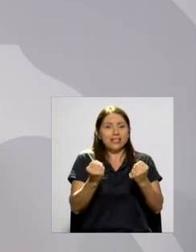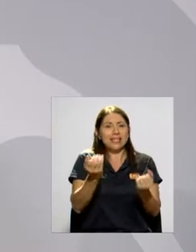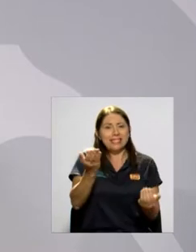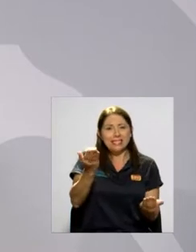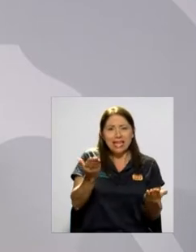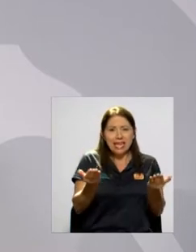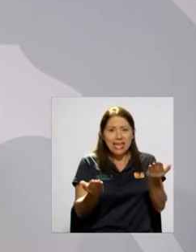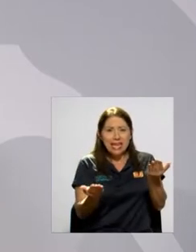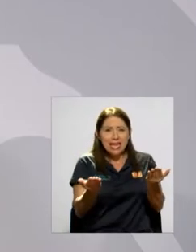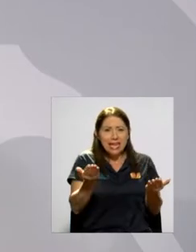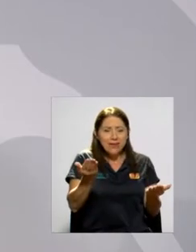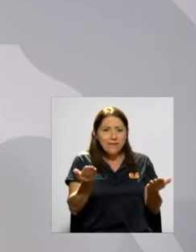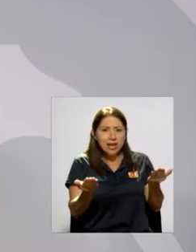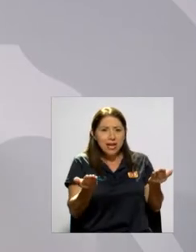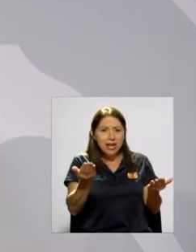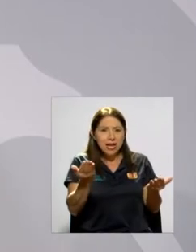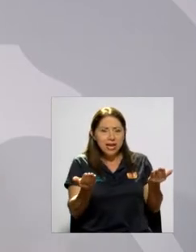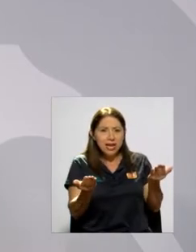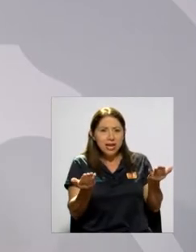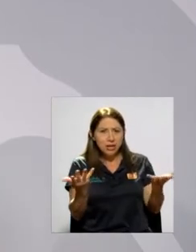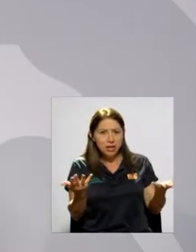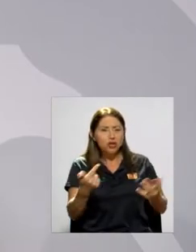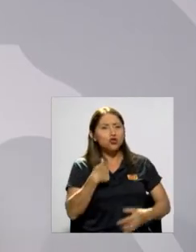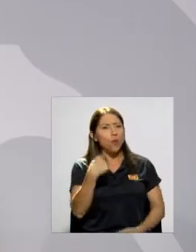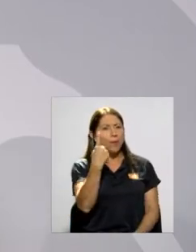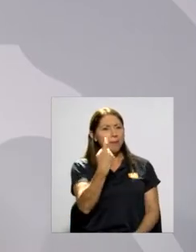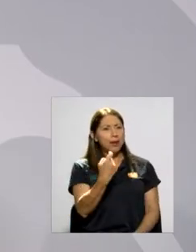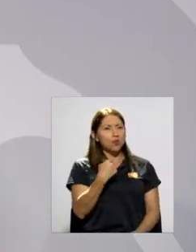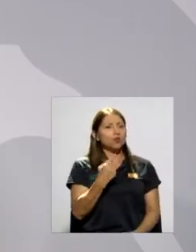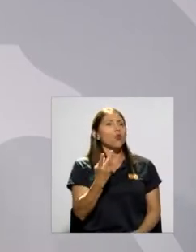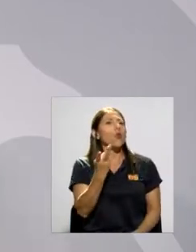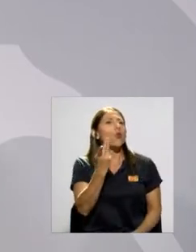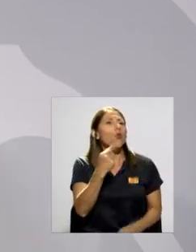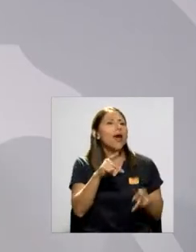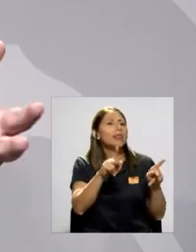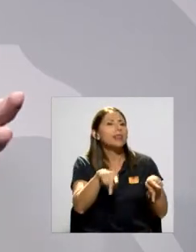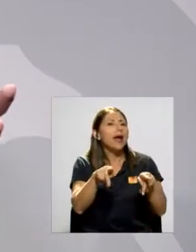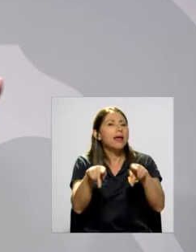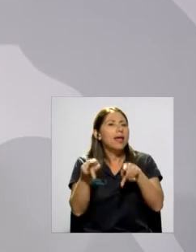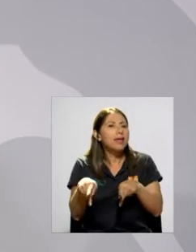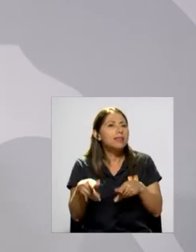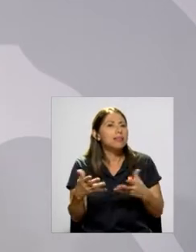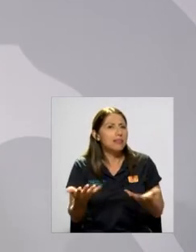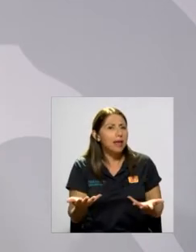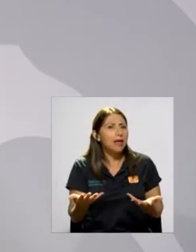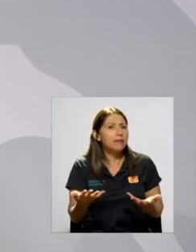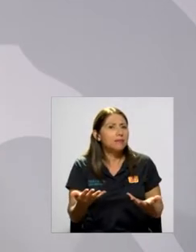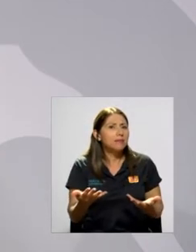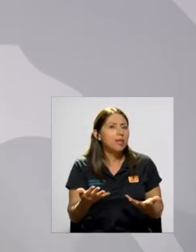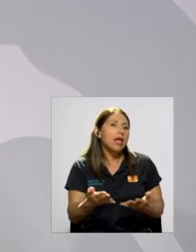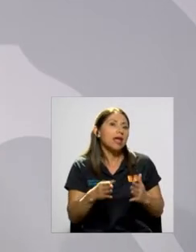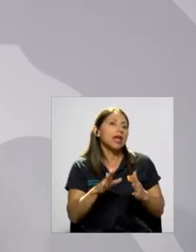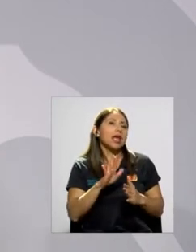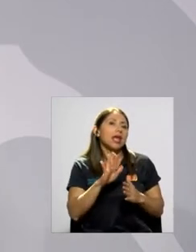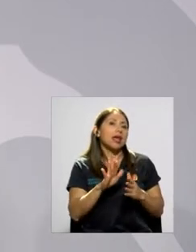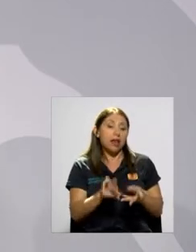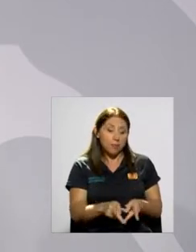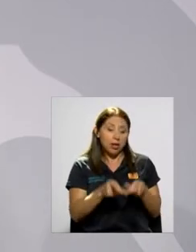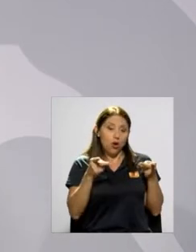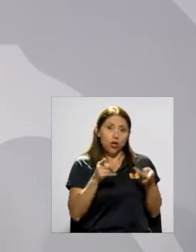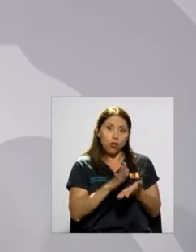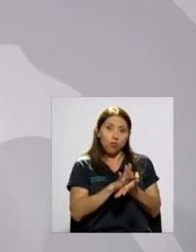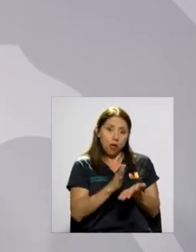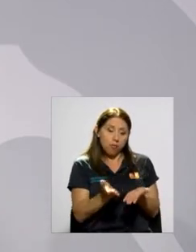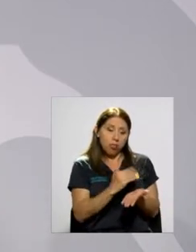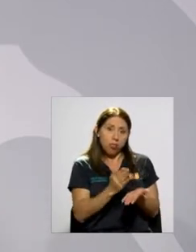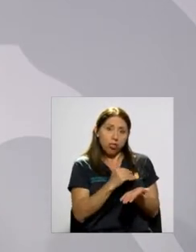que yo me pregunto cuánta gente realmente recibe estos periódicos tradicionales en su casa, o ve